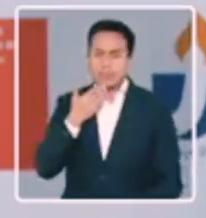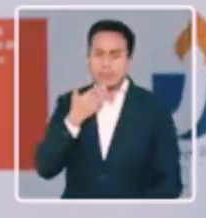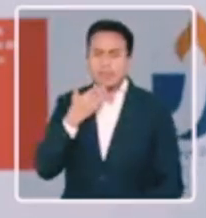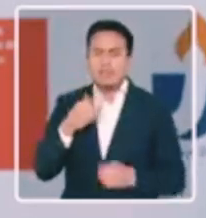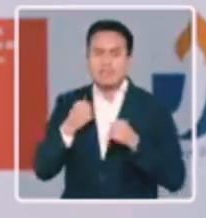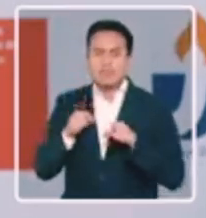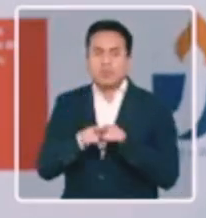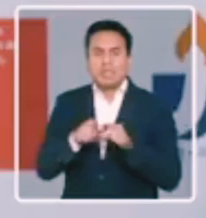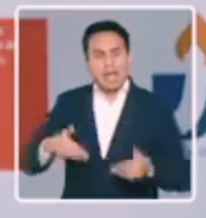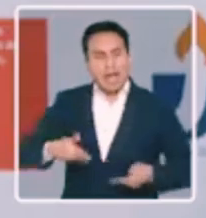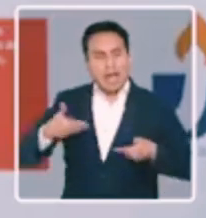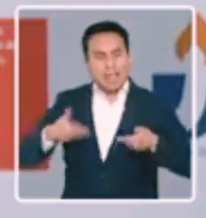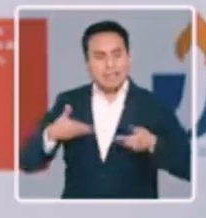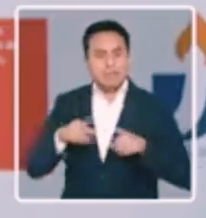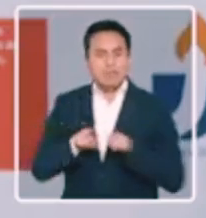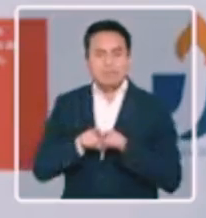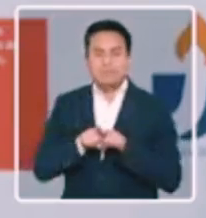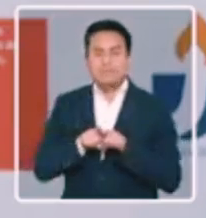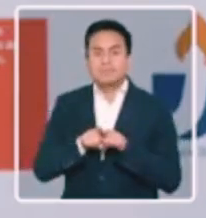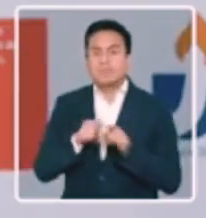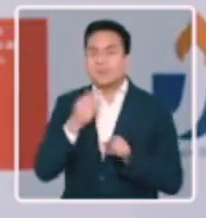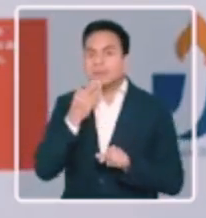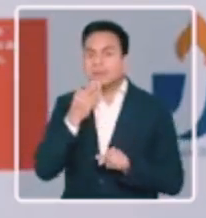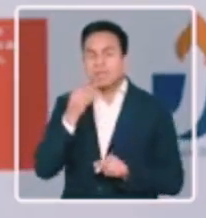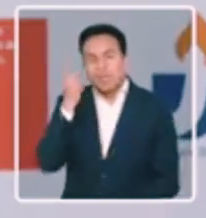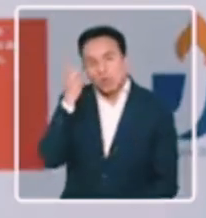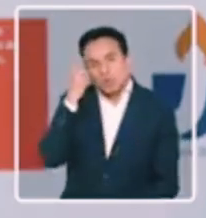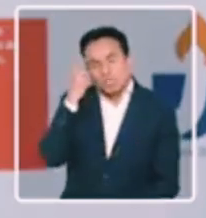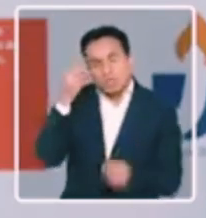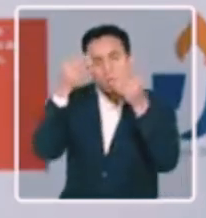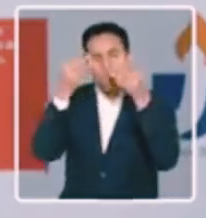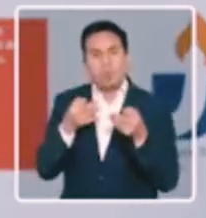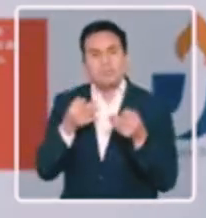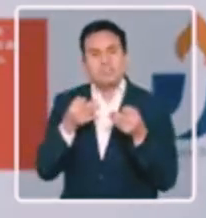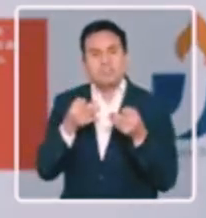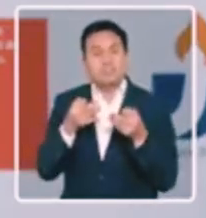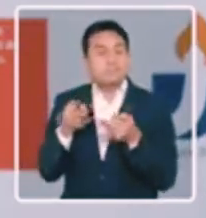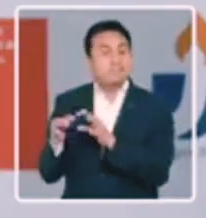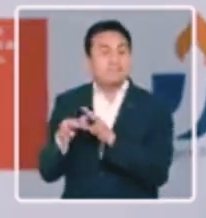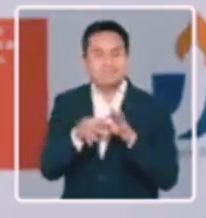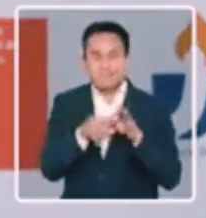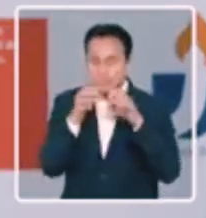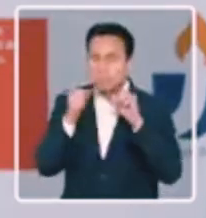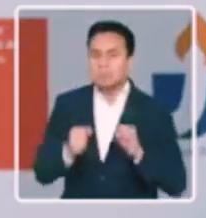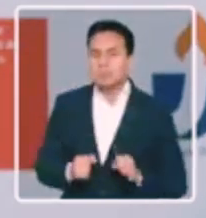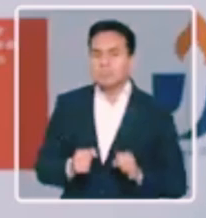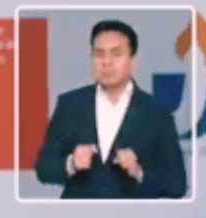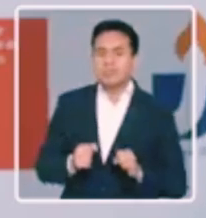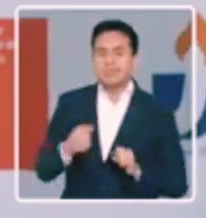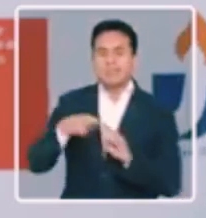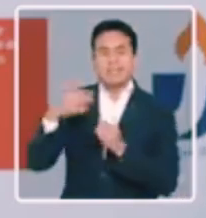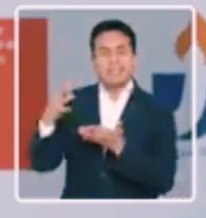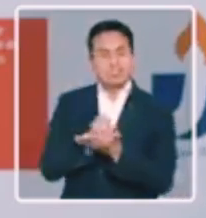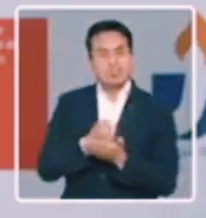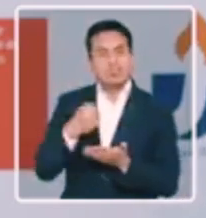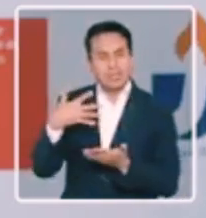refuerza el ánimo y la conciencia la convicción de que es posible tener éxito y